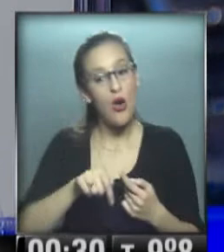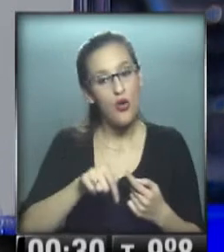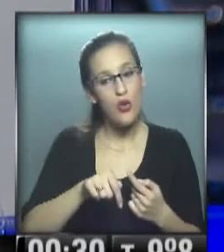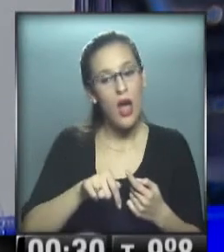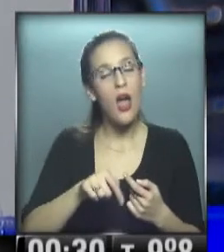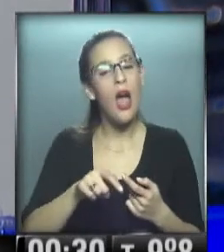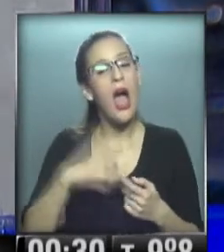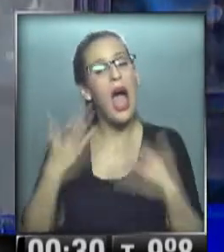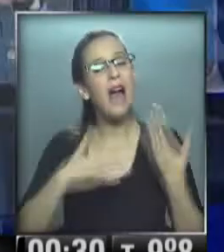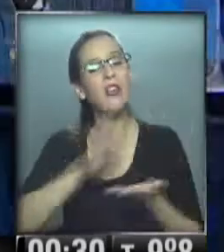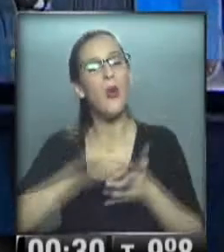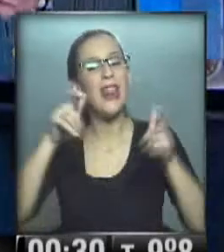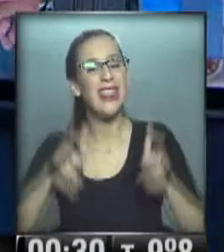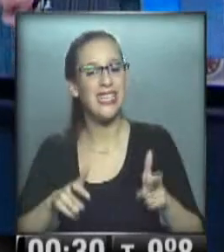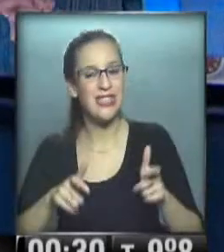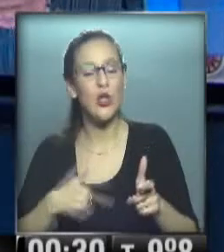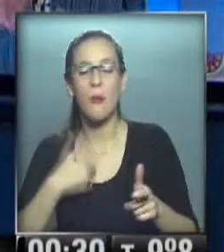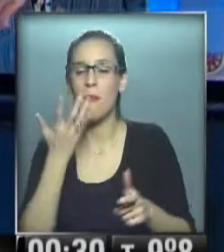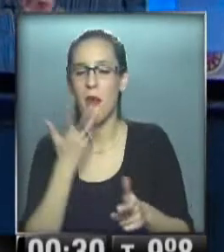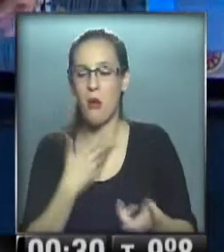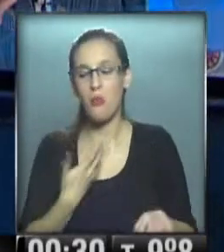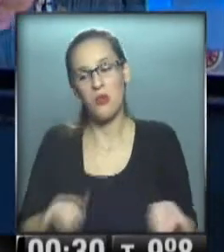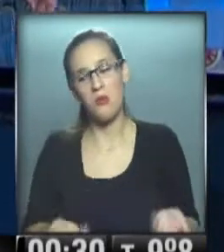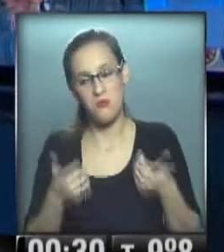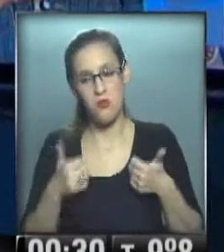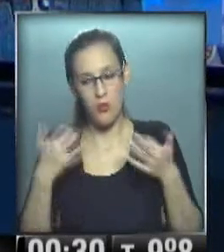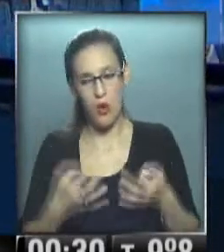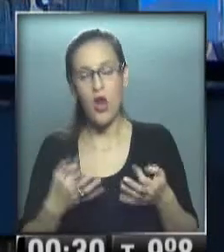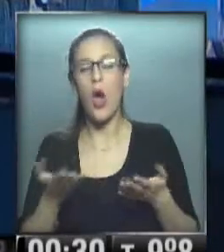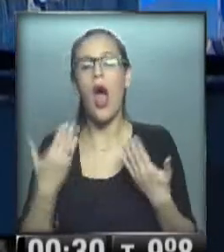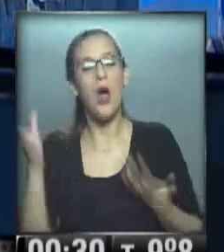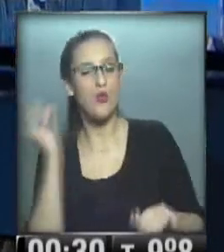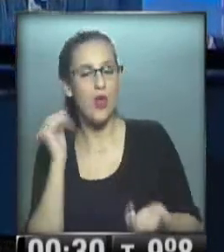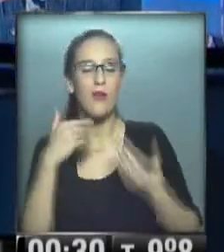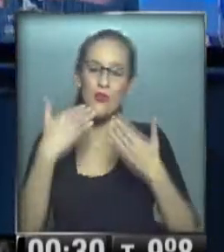disco eso lo que más me gusta de este nuevo disco autor maravilloso escuchar la entonces muchísimas gracias mal sí